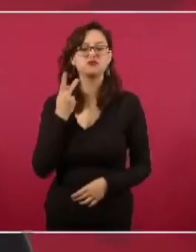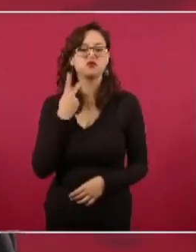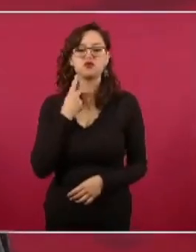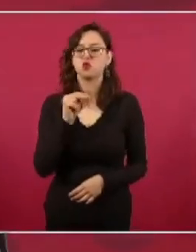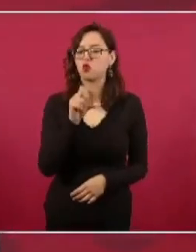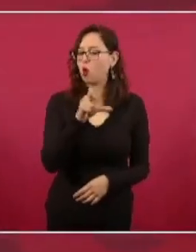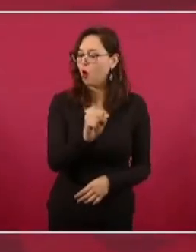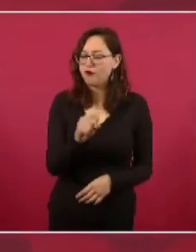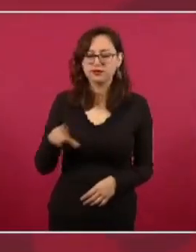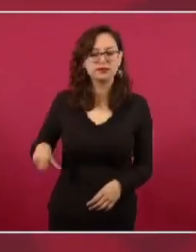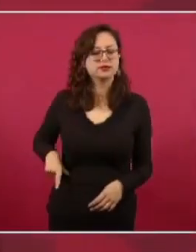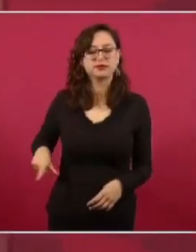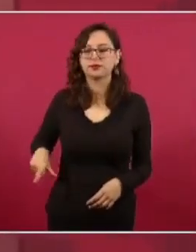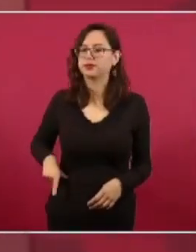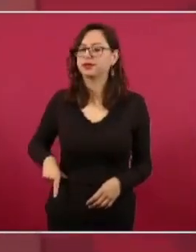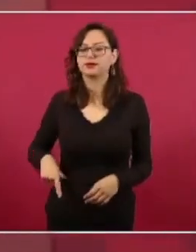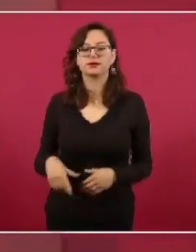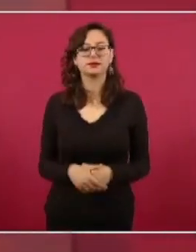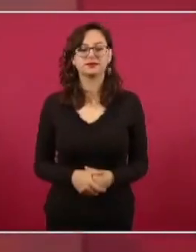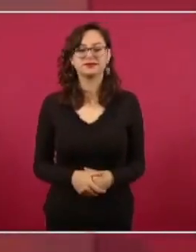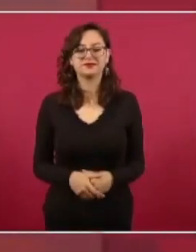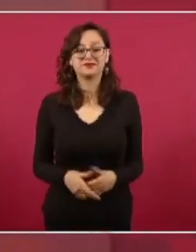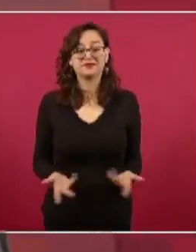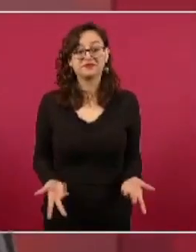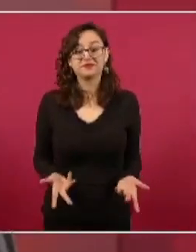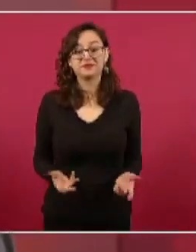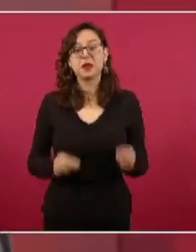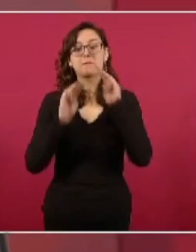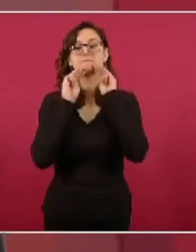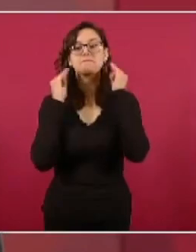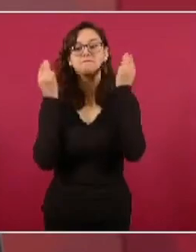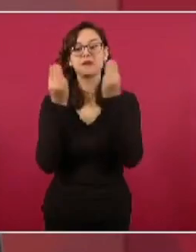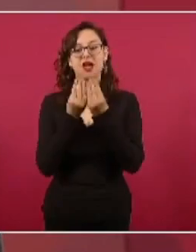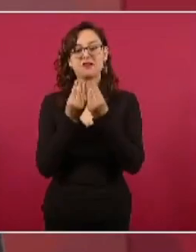Eso sí, de cuello blanco.